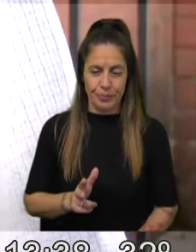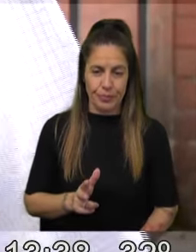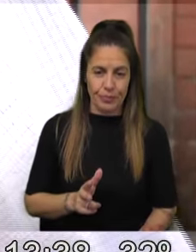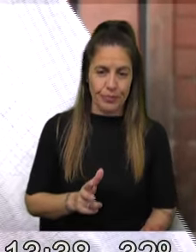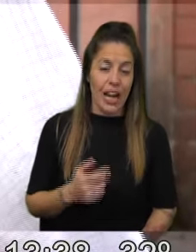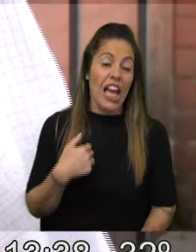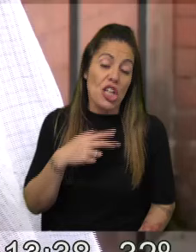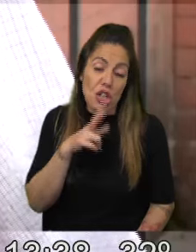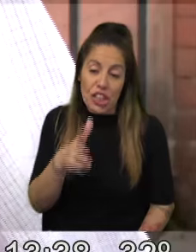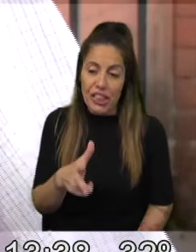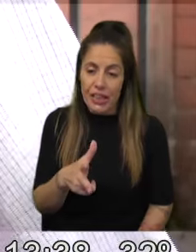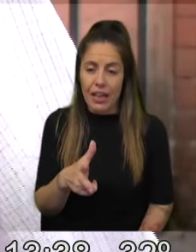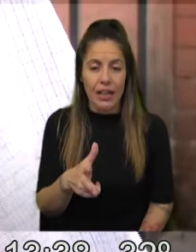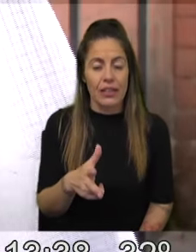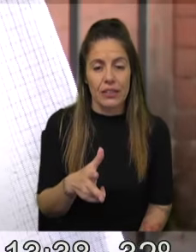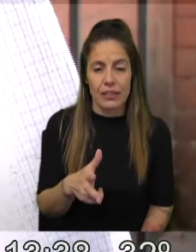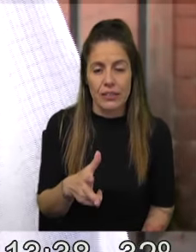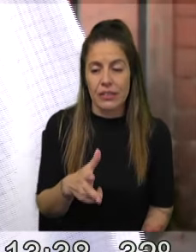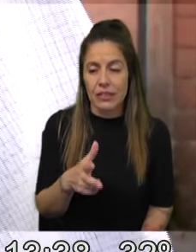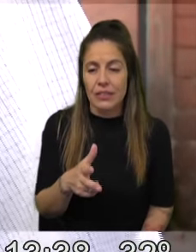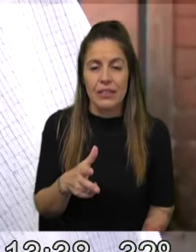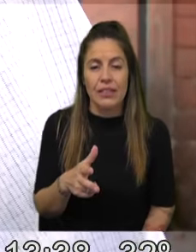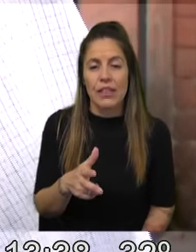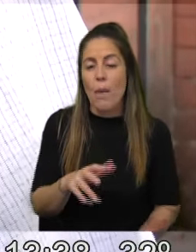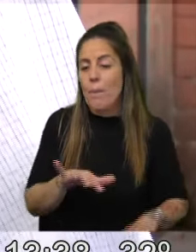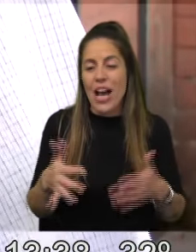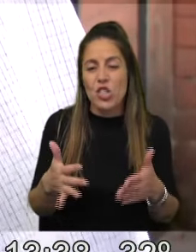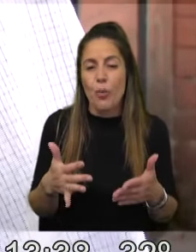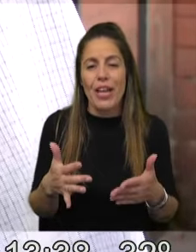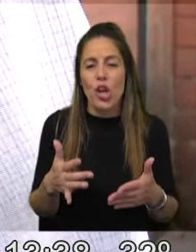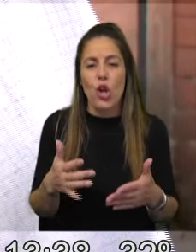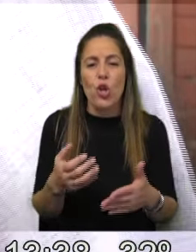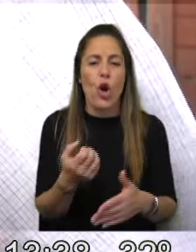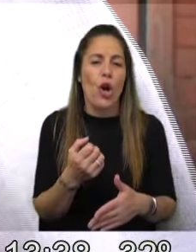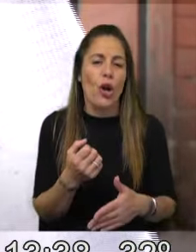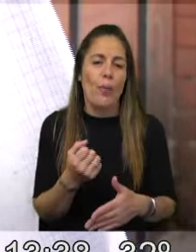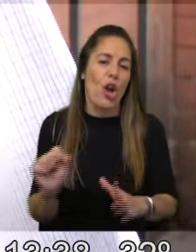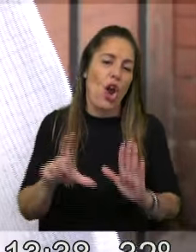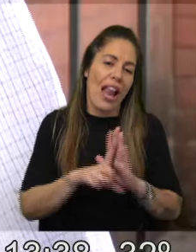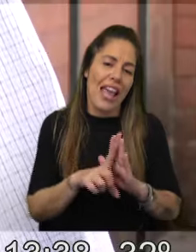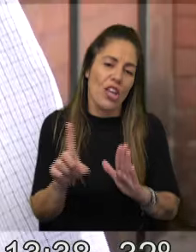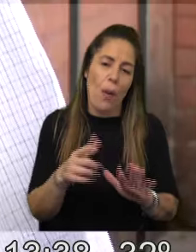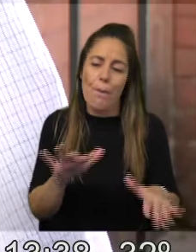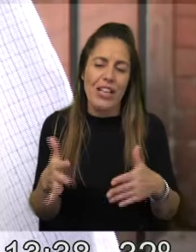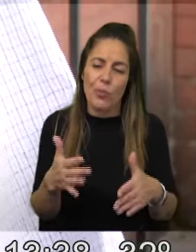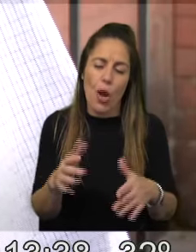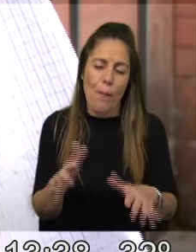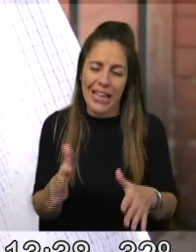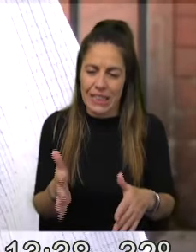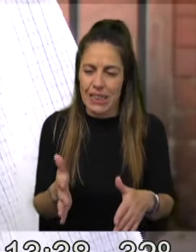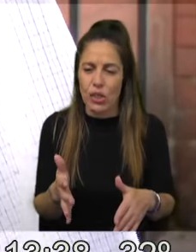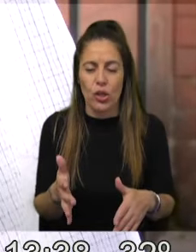que yo diría que es más o menos, no digo que han violado una ley, pero más o menos medio